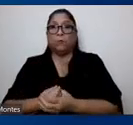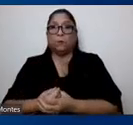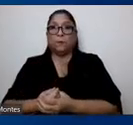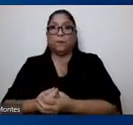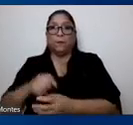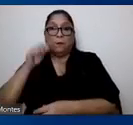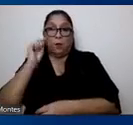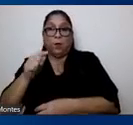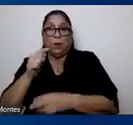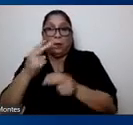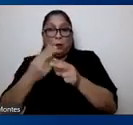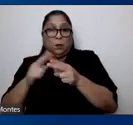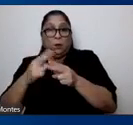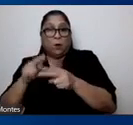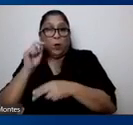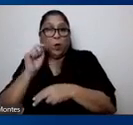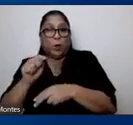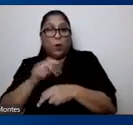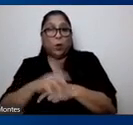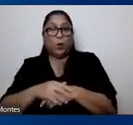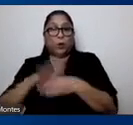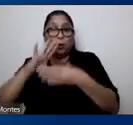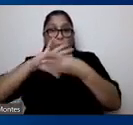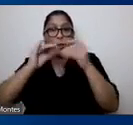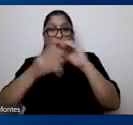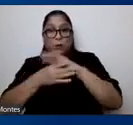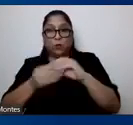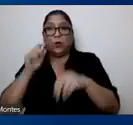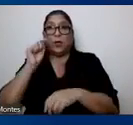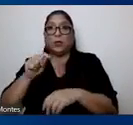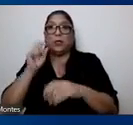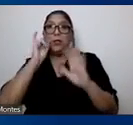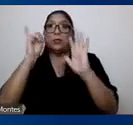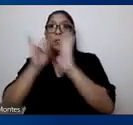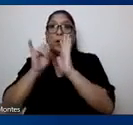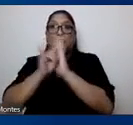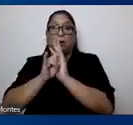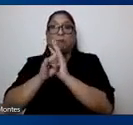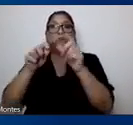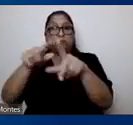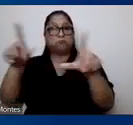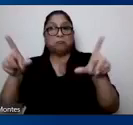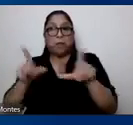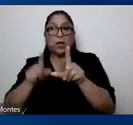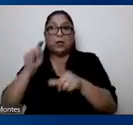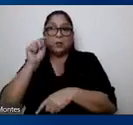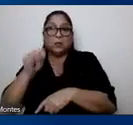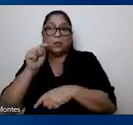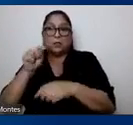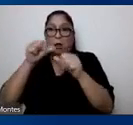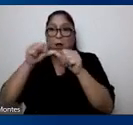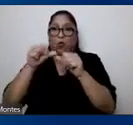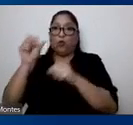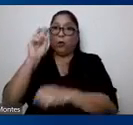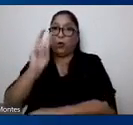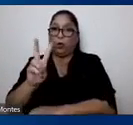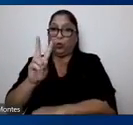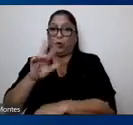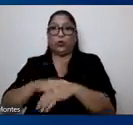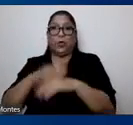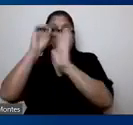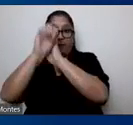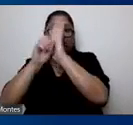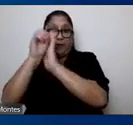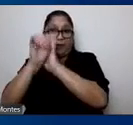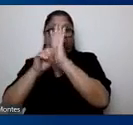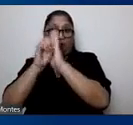esta breve y contenida historia que contiene esta imagen, vamos a pasar a esta sala. Esta sala es la sala número 2, es una sala de video.